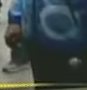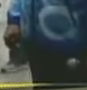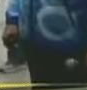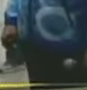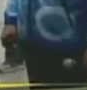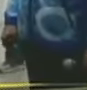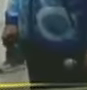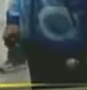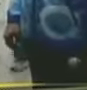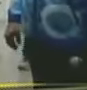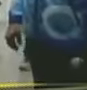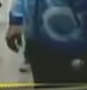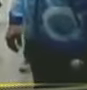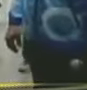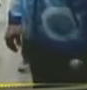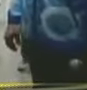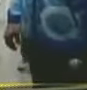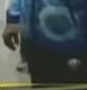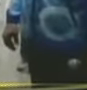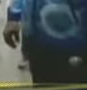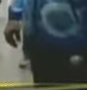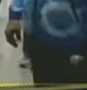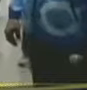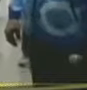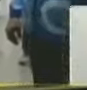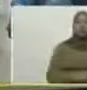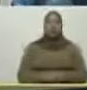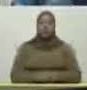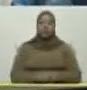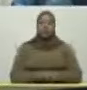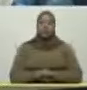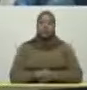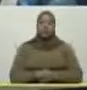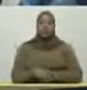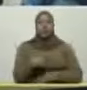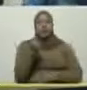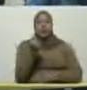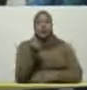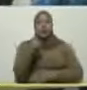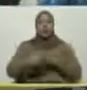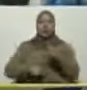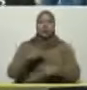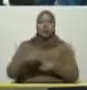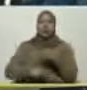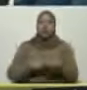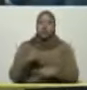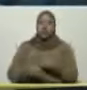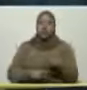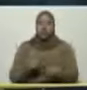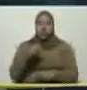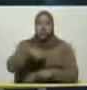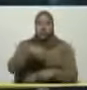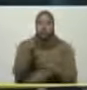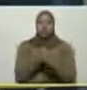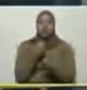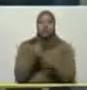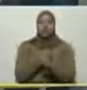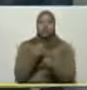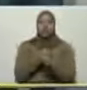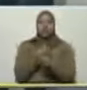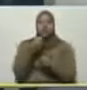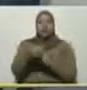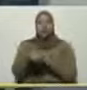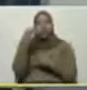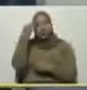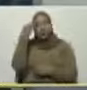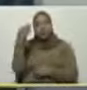del agua calidad y cantidad y elevar la cantidad de producción Aquí están los equipos de trabajo mis